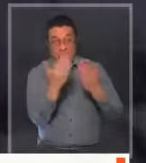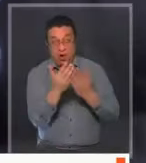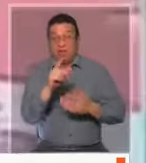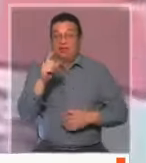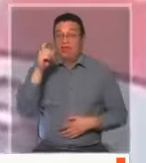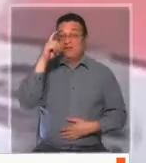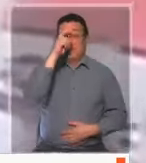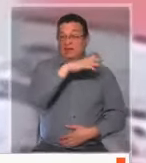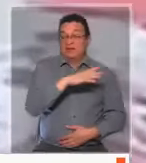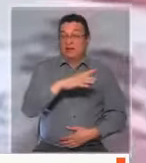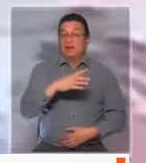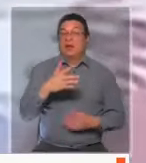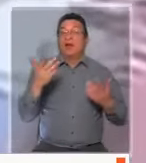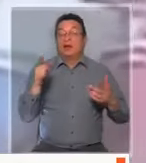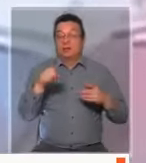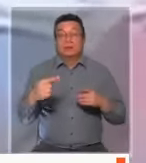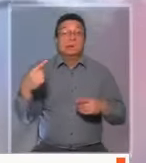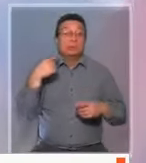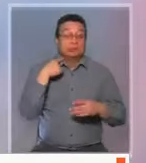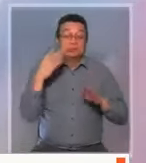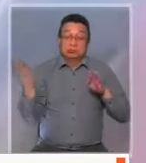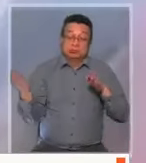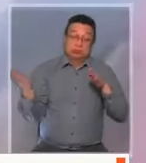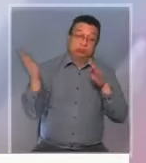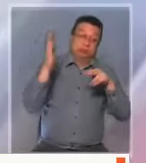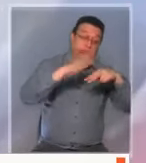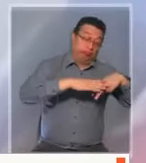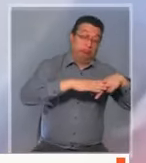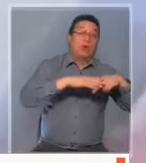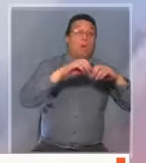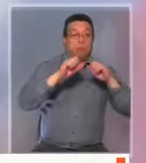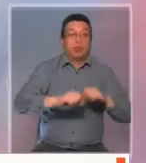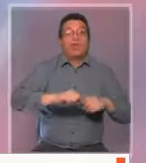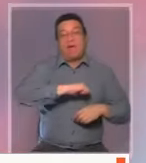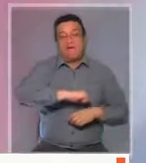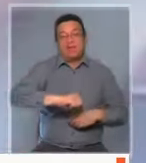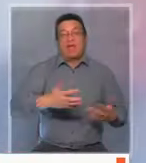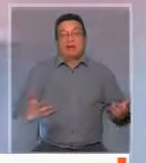educacional, tras este accidente que, según señalaron, se pudo haber evitado.